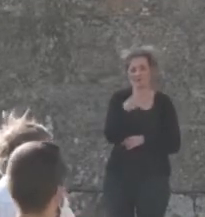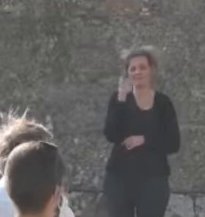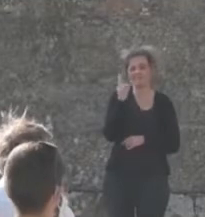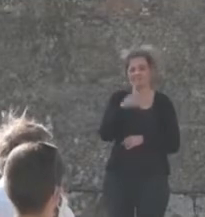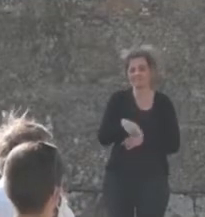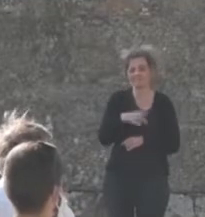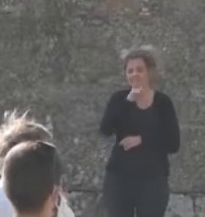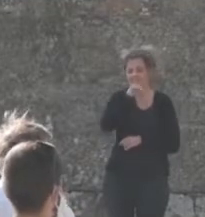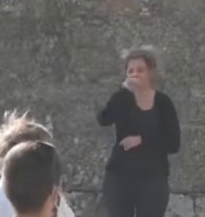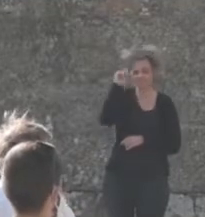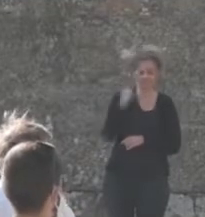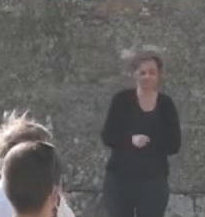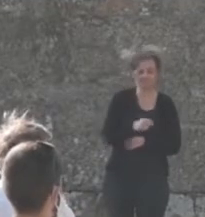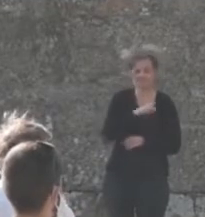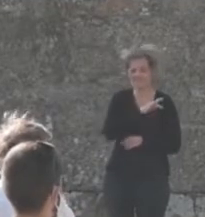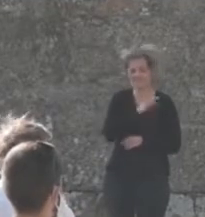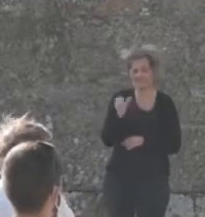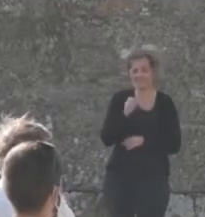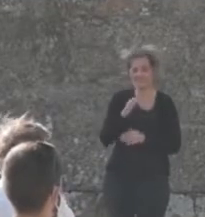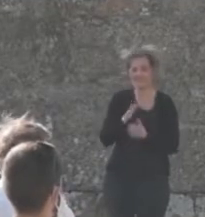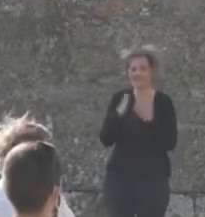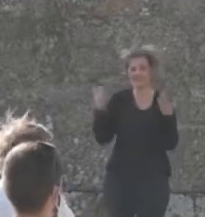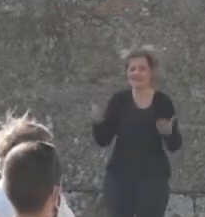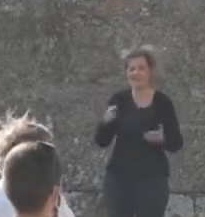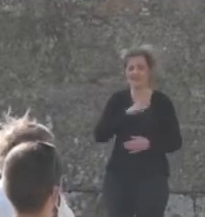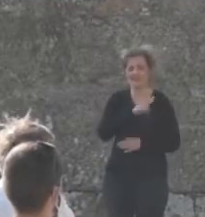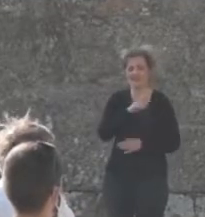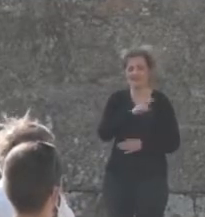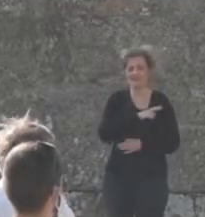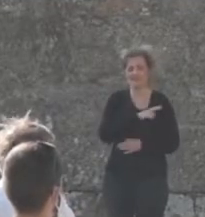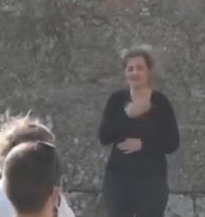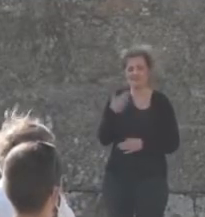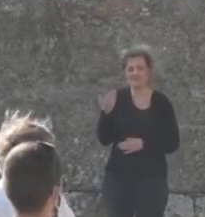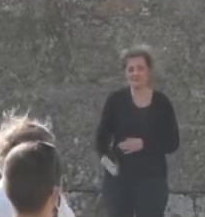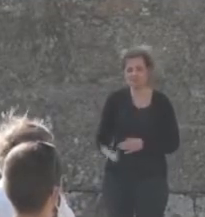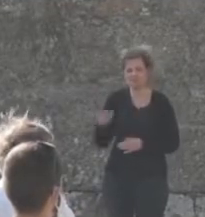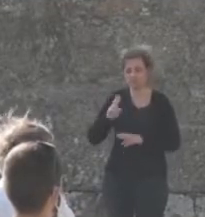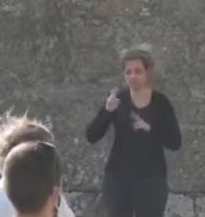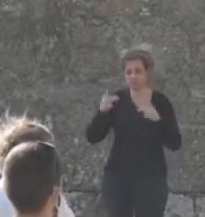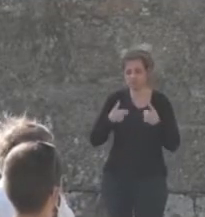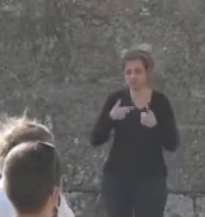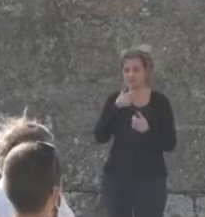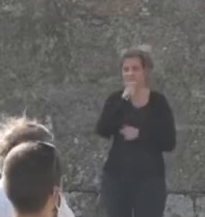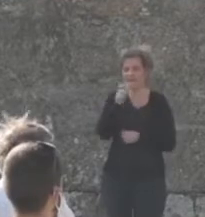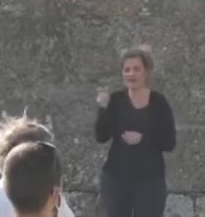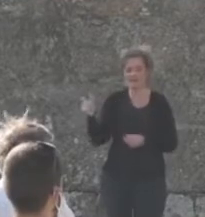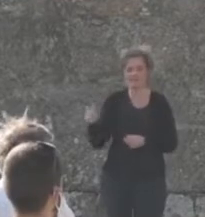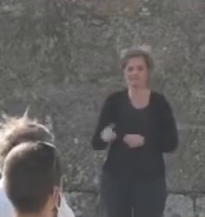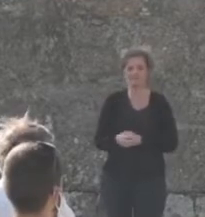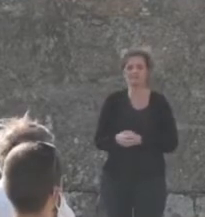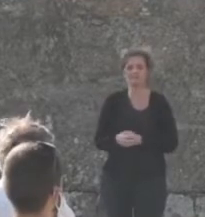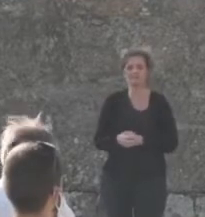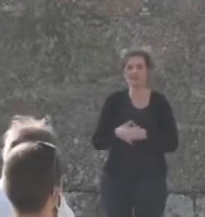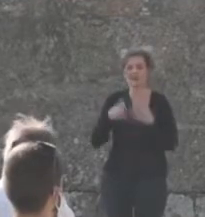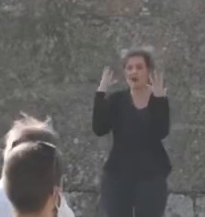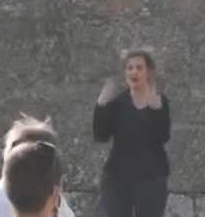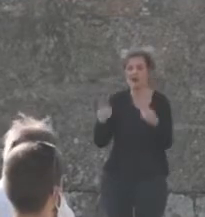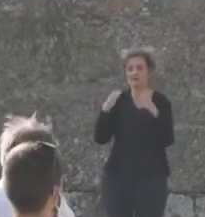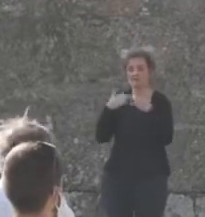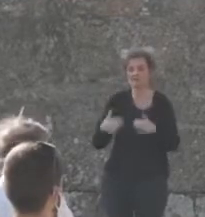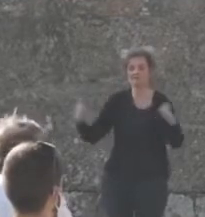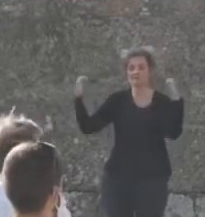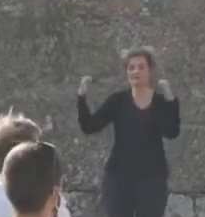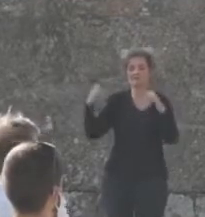dunha firme fé religiosa evangélica, pois era importantísimo aquelas palabras. Pero para moitos dos que estaban